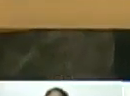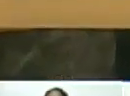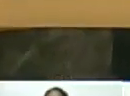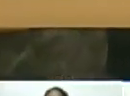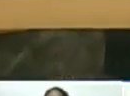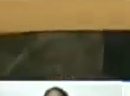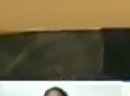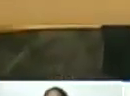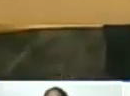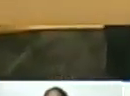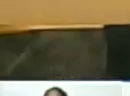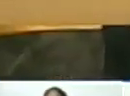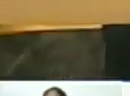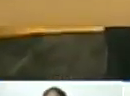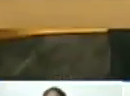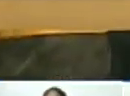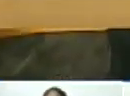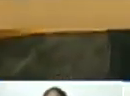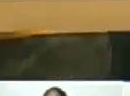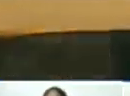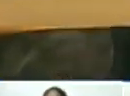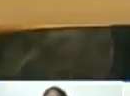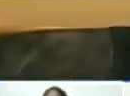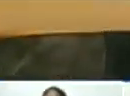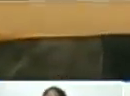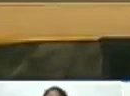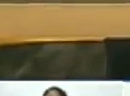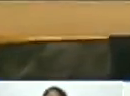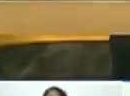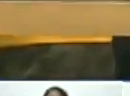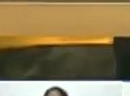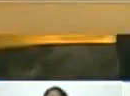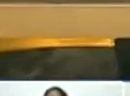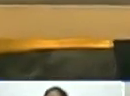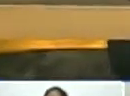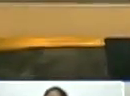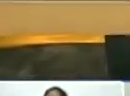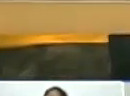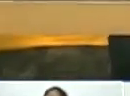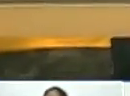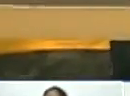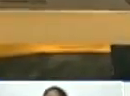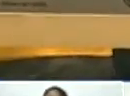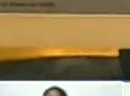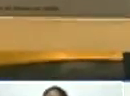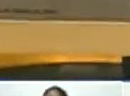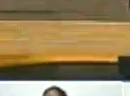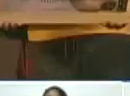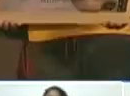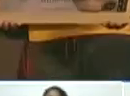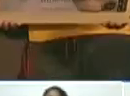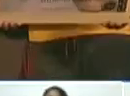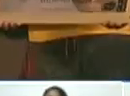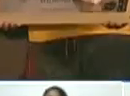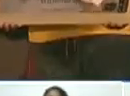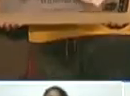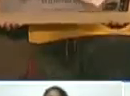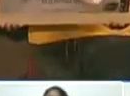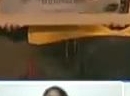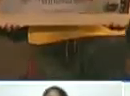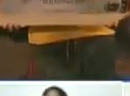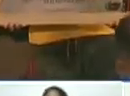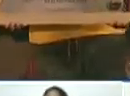todo la nutrición en cada uno de los espacios. Entonces ya este territorio está libre, mi